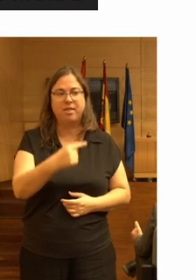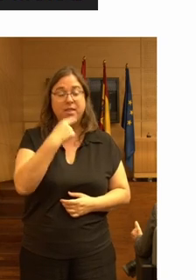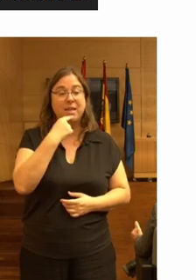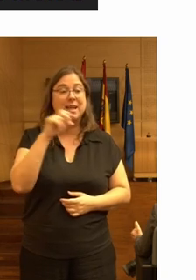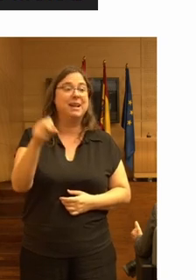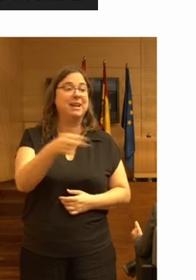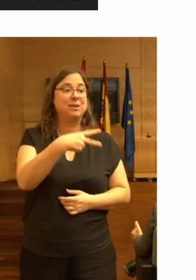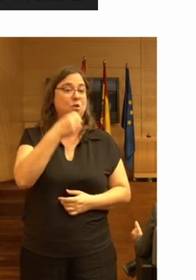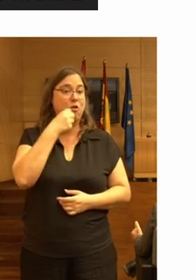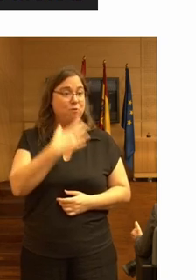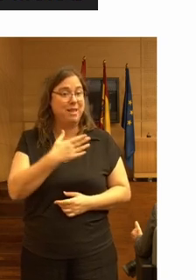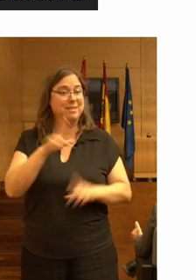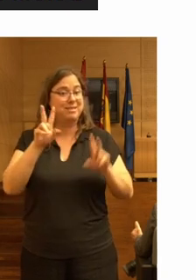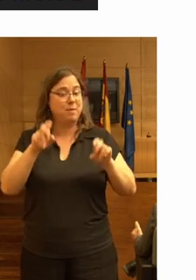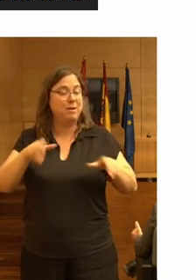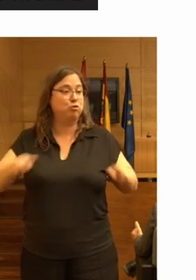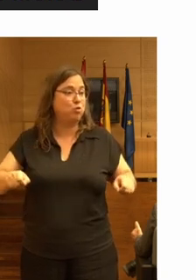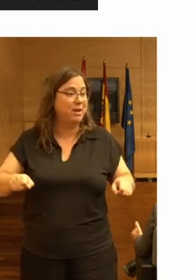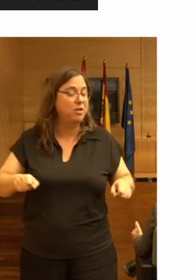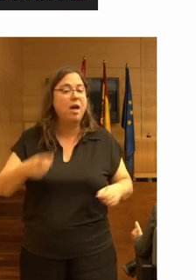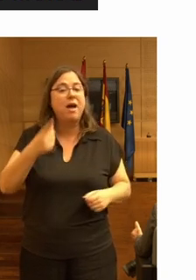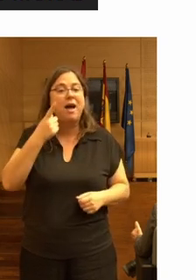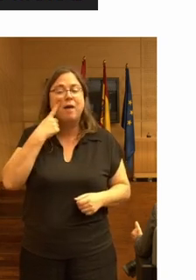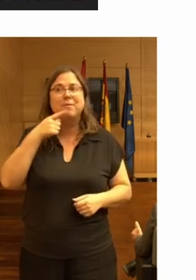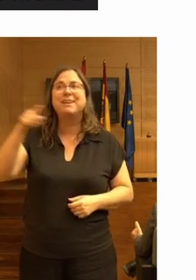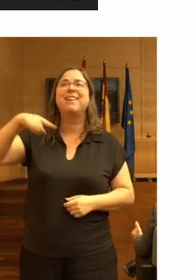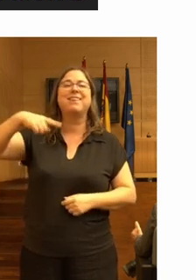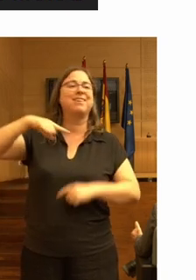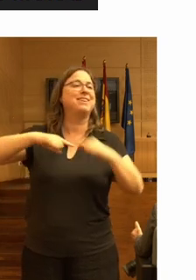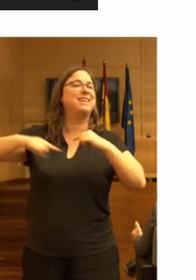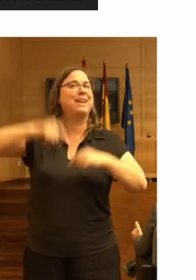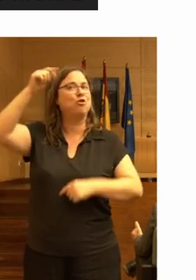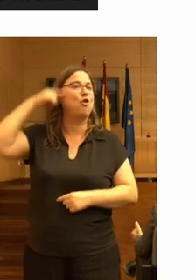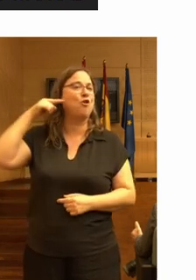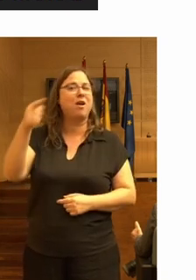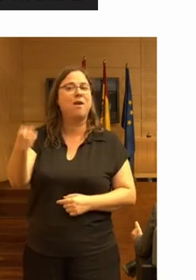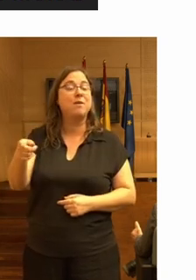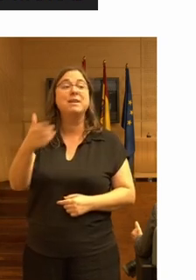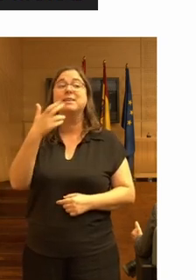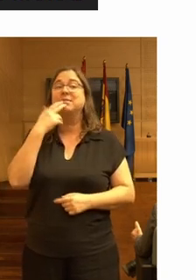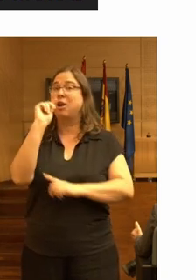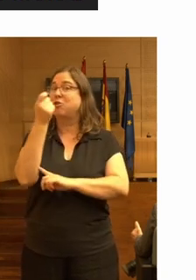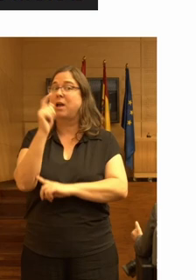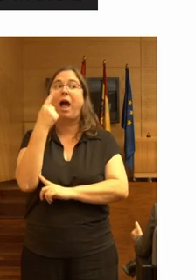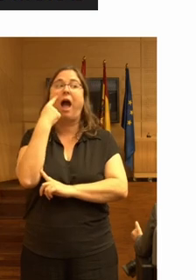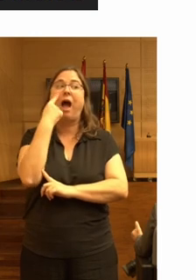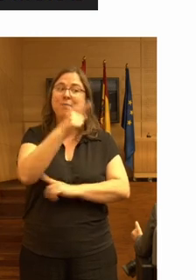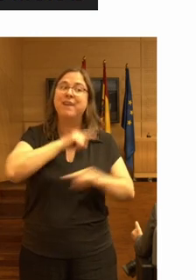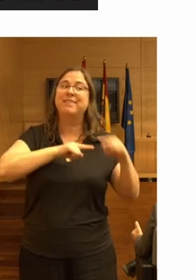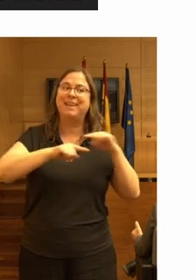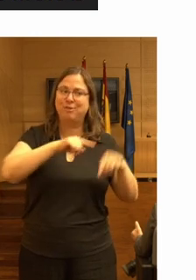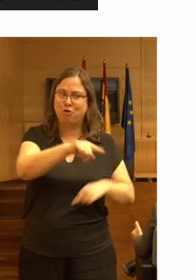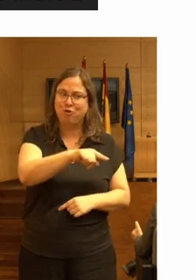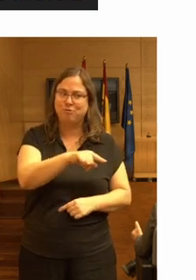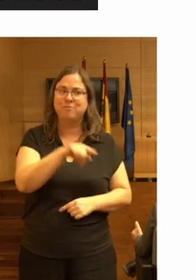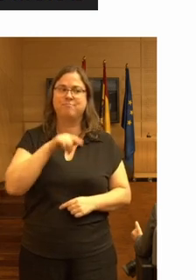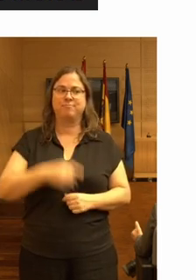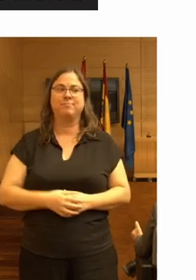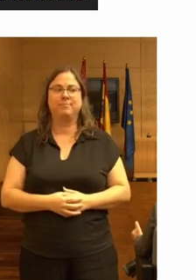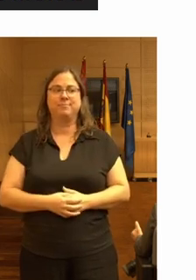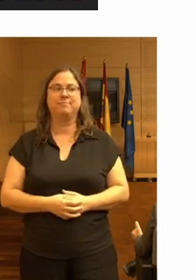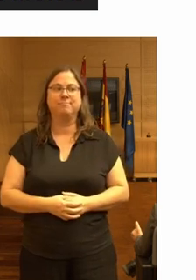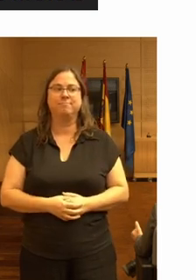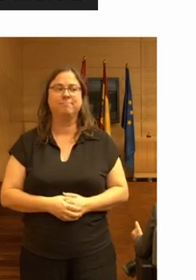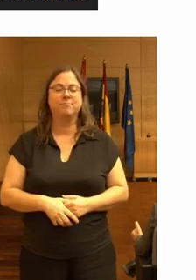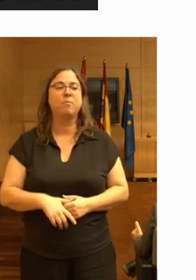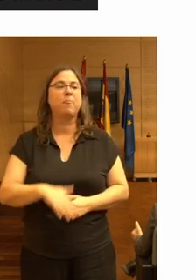buen resultado en relación con las sujeciones, hay que mirar al director, hay que mirar a la directora. Cuando no lo han conseguido, hay que mirar al director, hay que mirar a la directora.